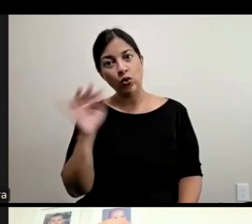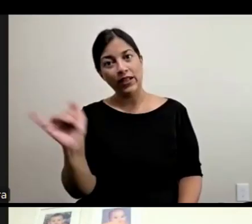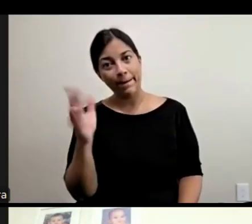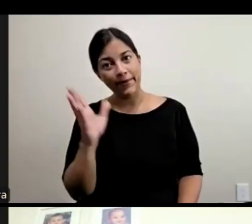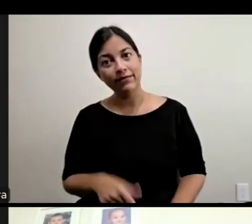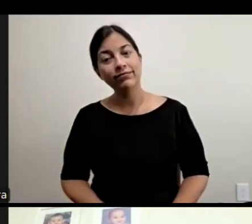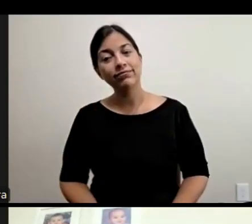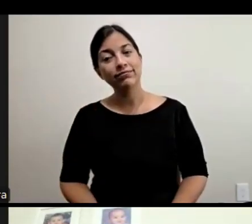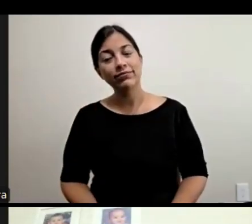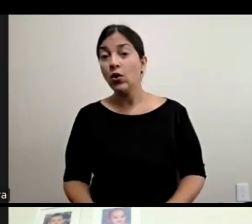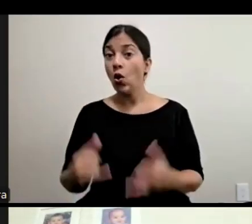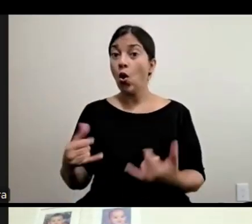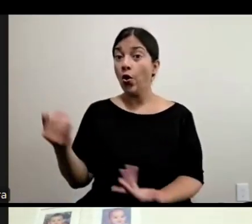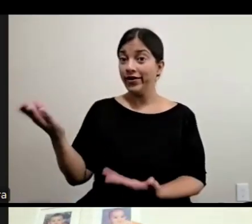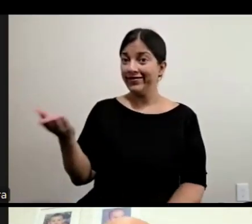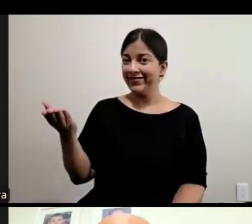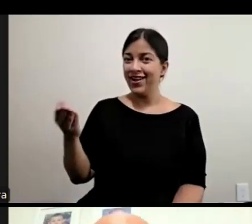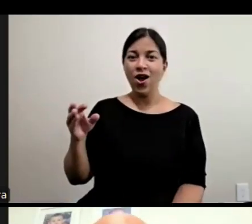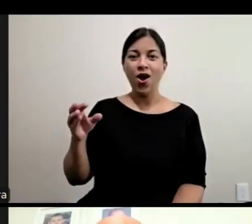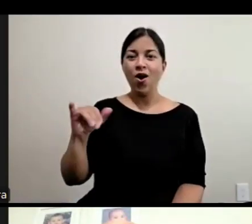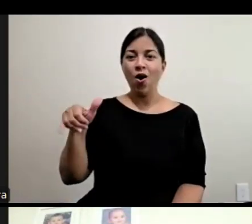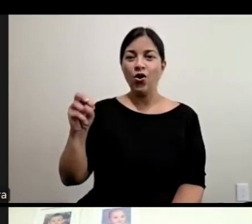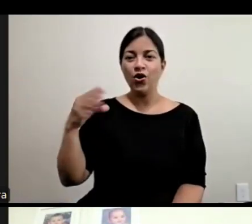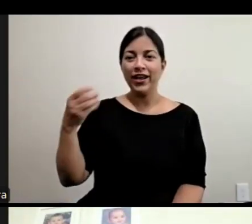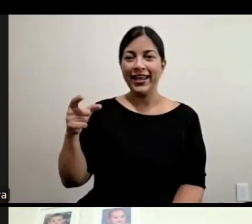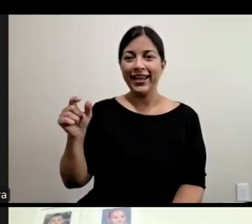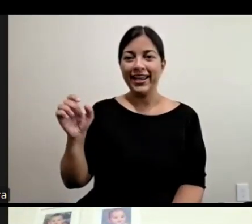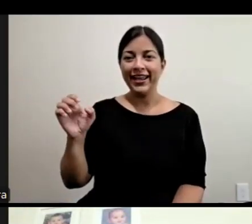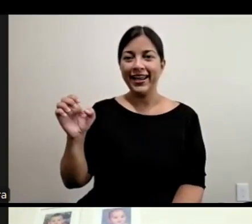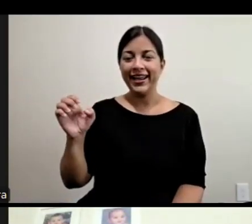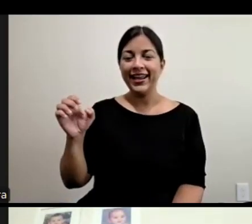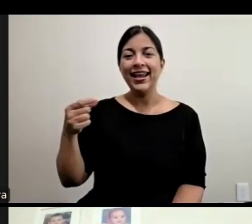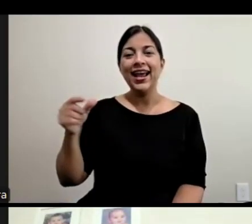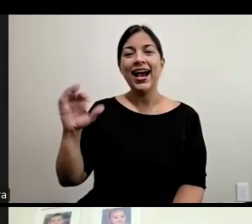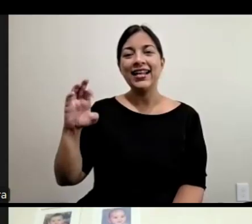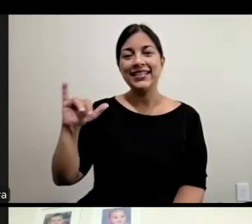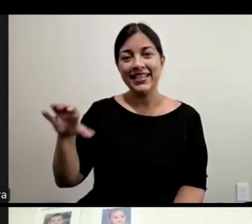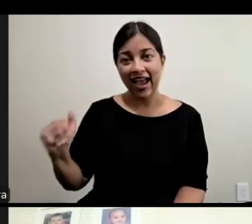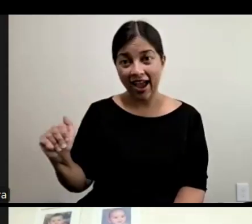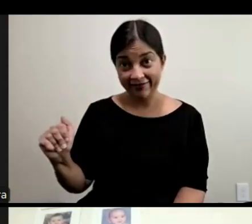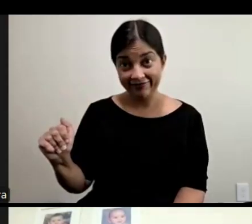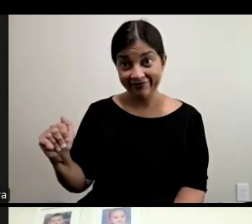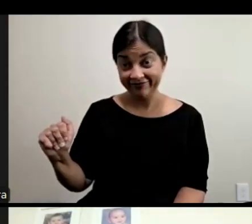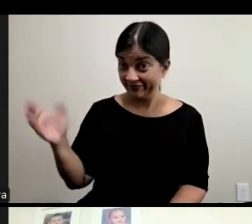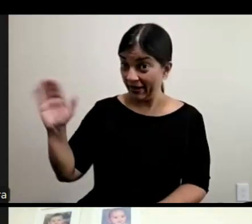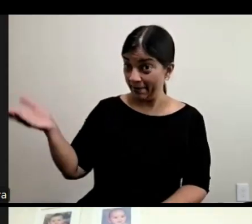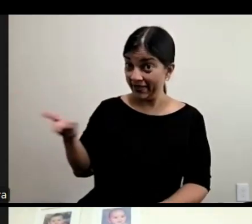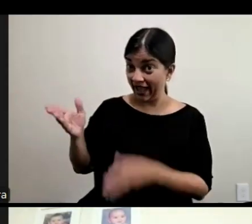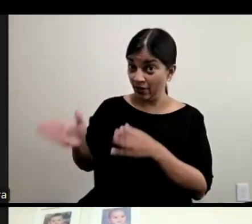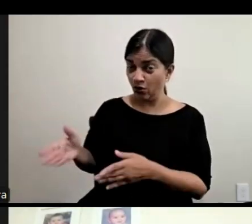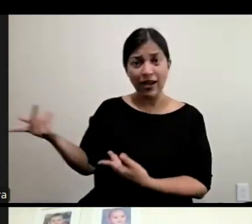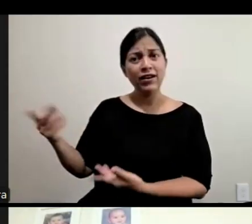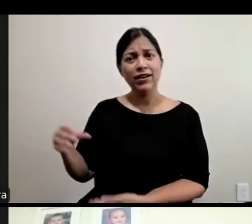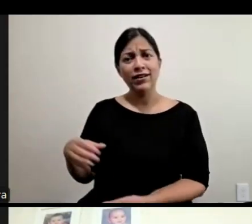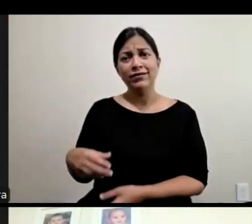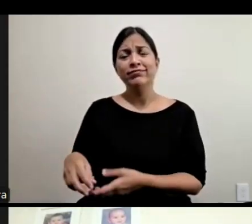Jorge García de invitado, que tiene una vida fascinante, coreógrafo, y verdad, ha sido un hombre lleno de